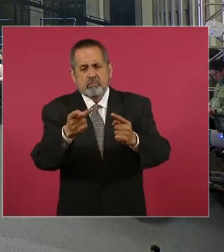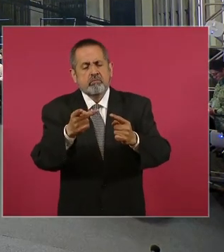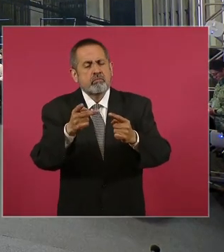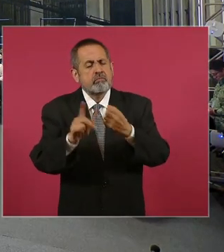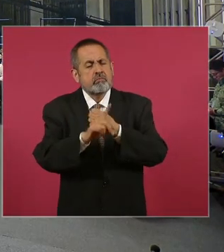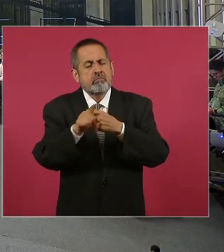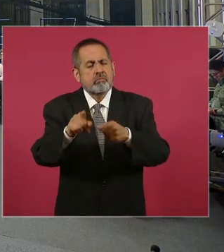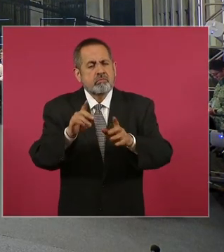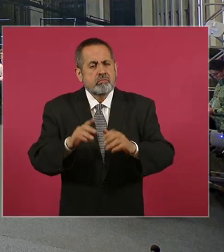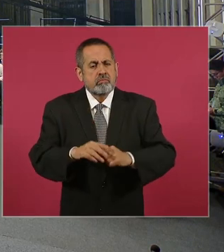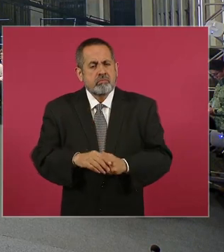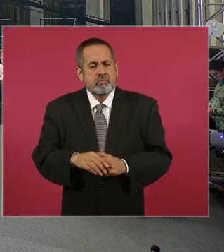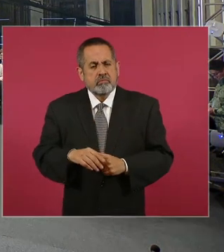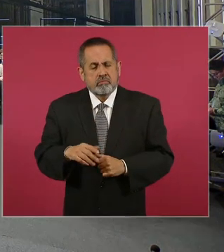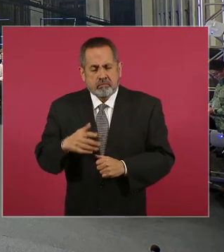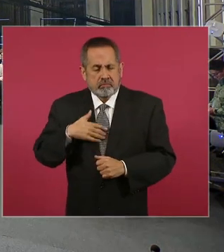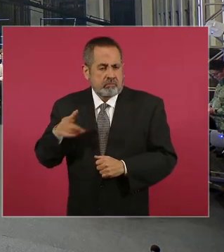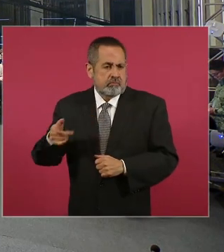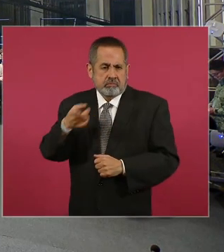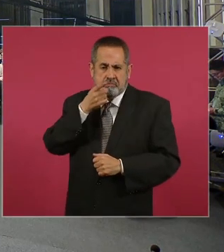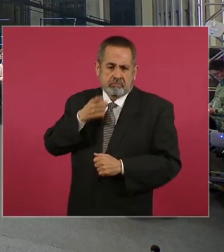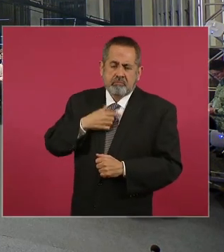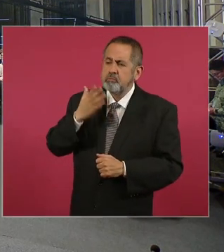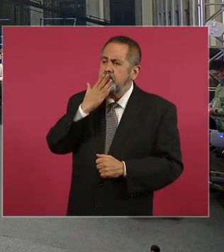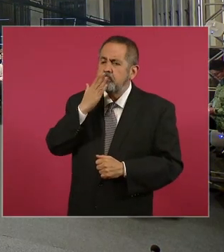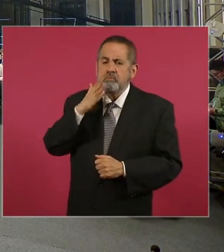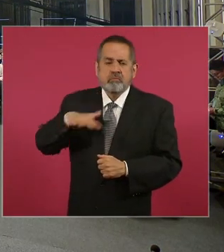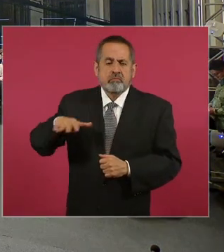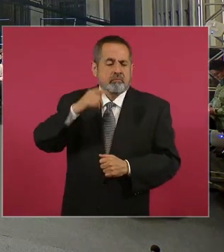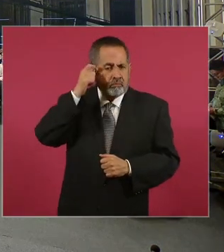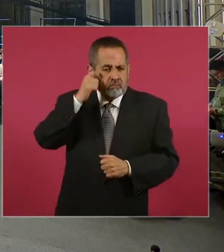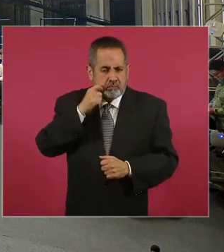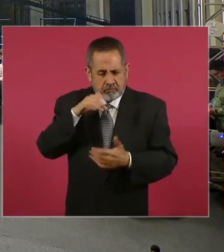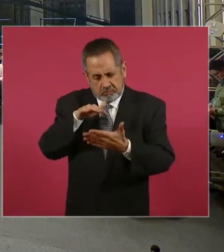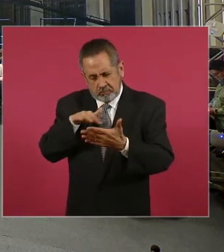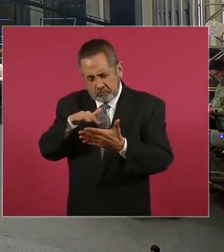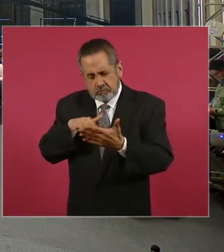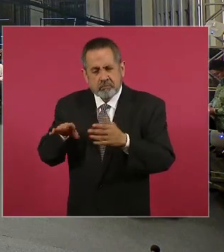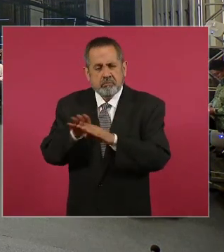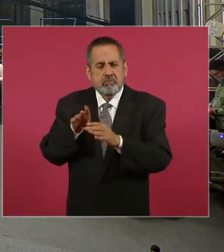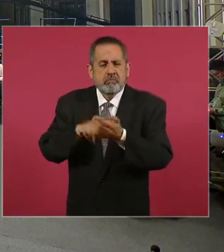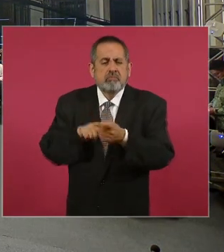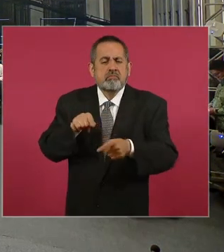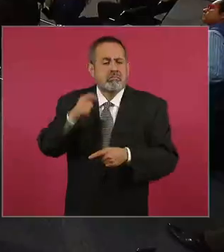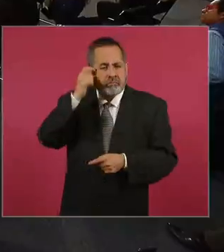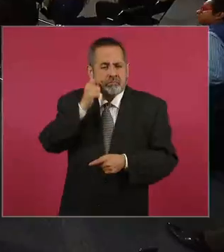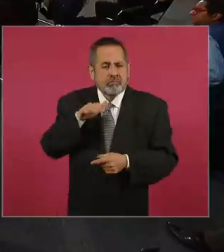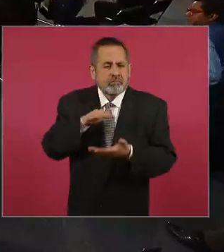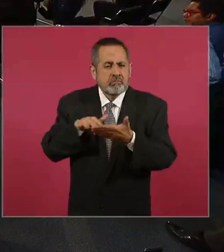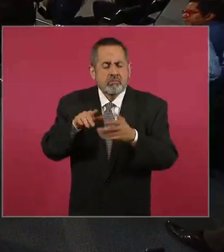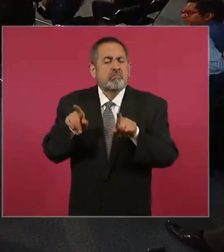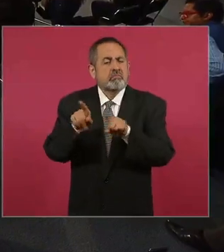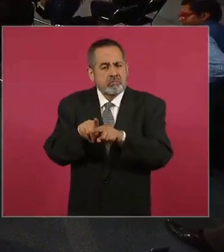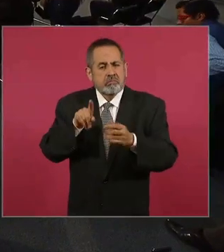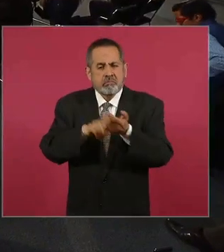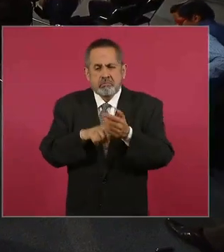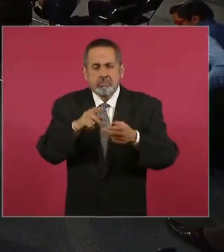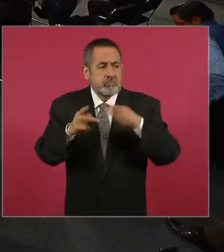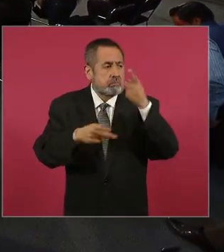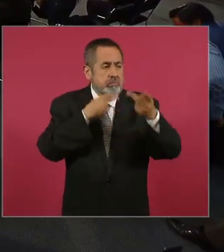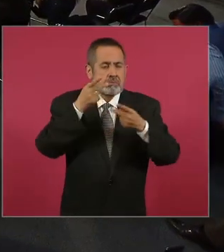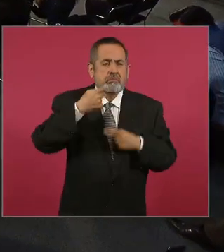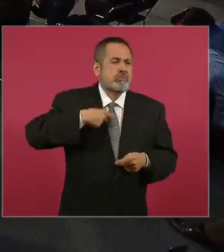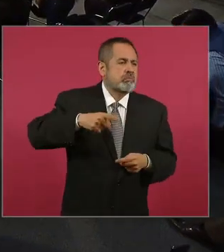yo tengo razón de Sonora, pero en Guerrero leí una nota que en Guerrero también lo estaban diciendo la